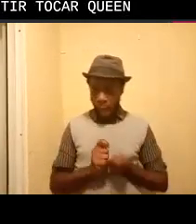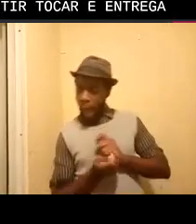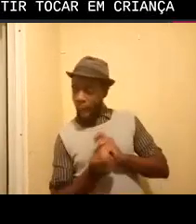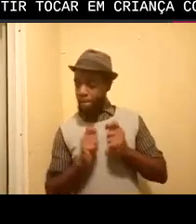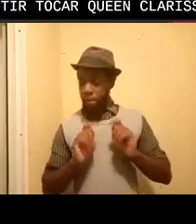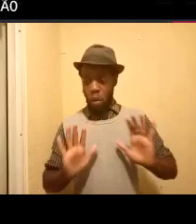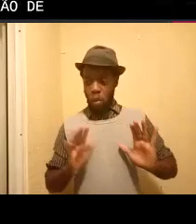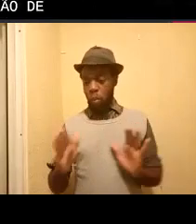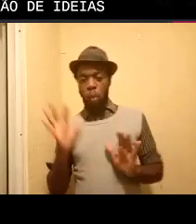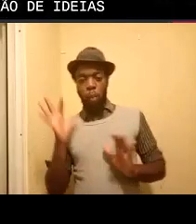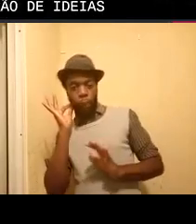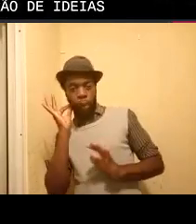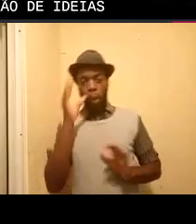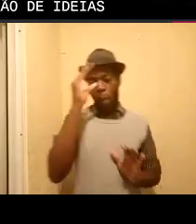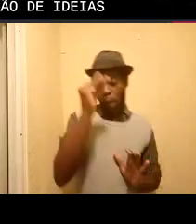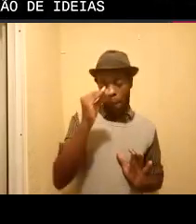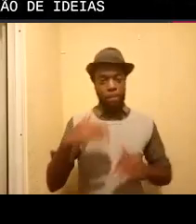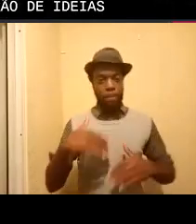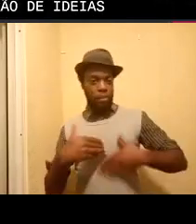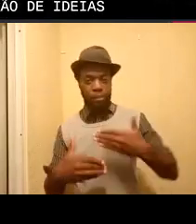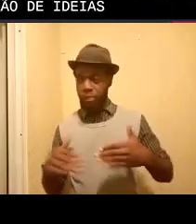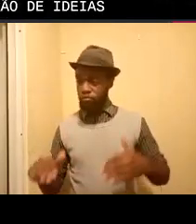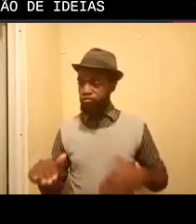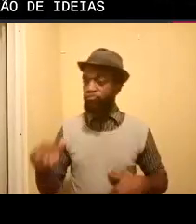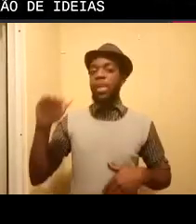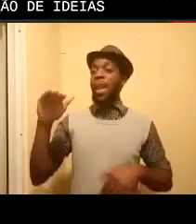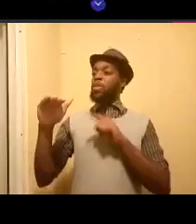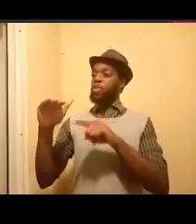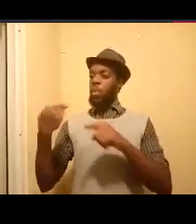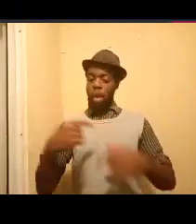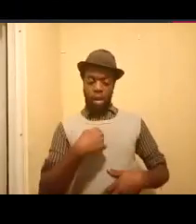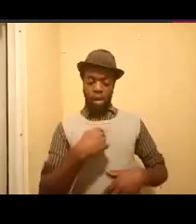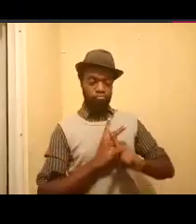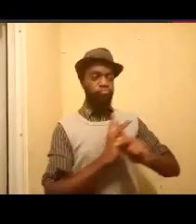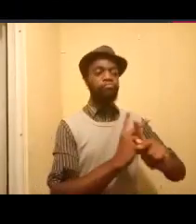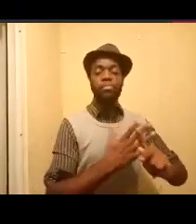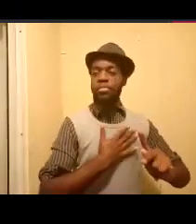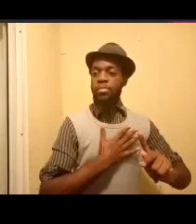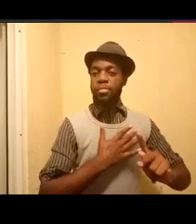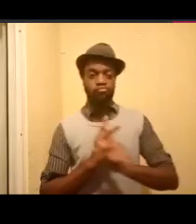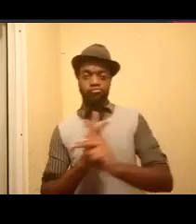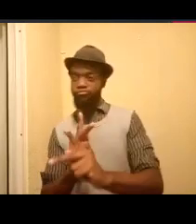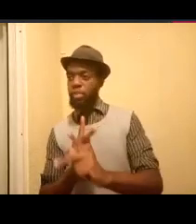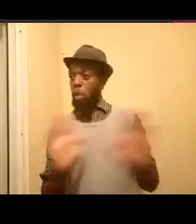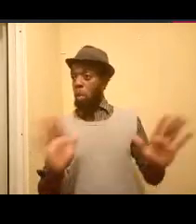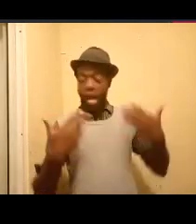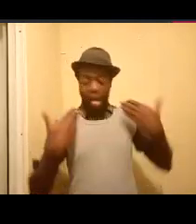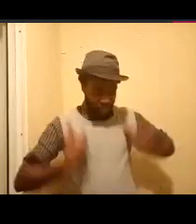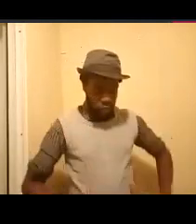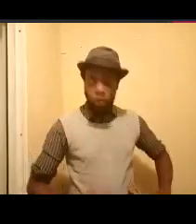conexión de identidad individual con la sexualidad, que no solamente es lo físico y relaciones